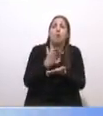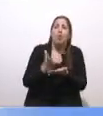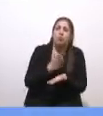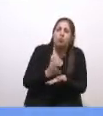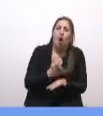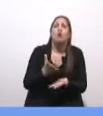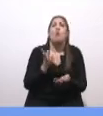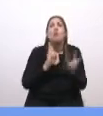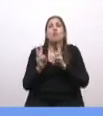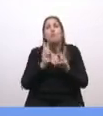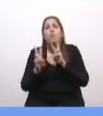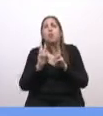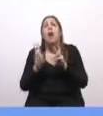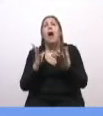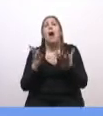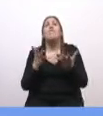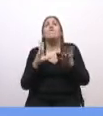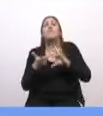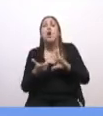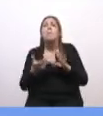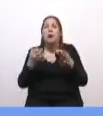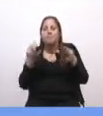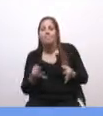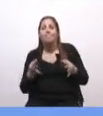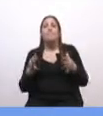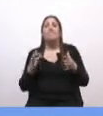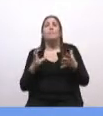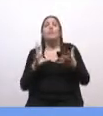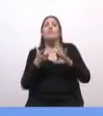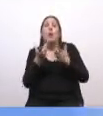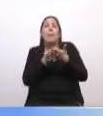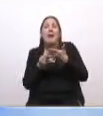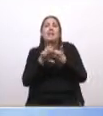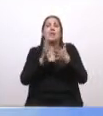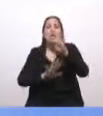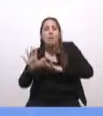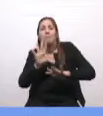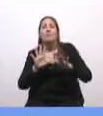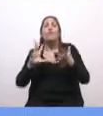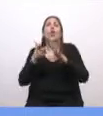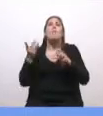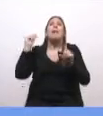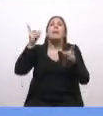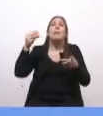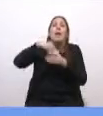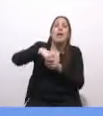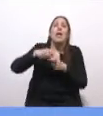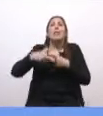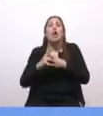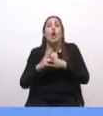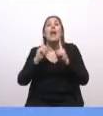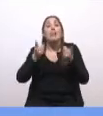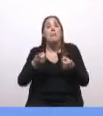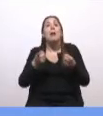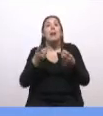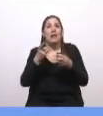encontrar diseños más adecuados de la incorporación de tecnología y además incorpora otro gran tema que